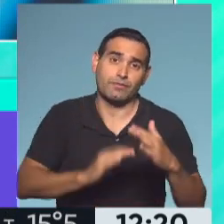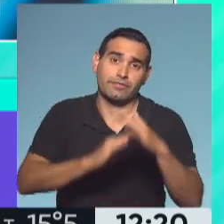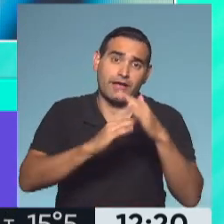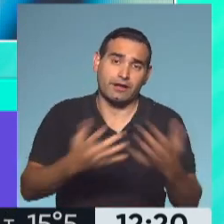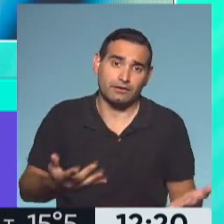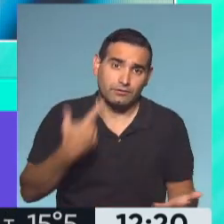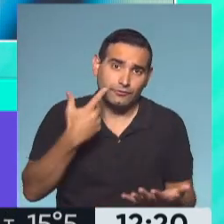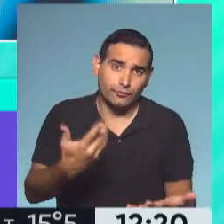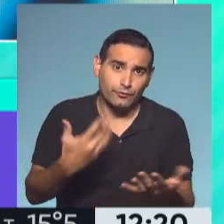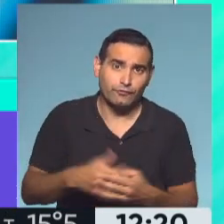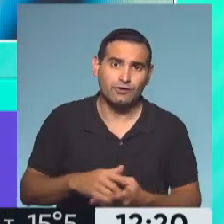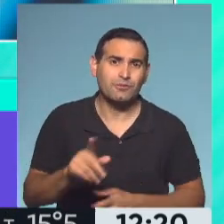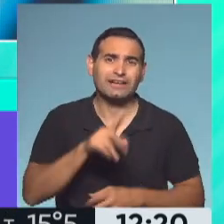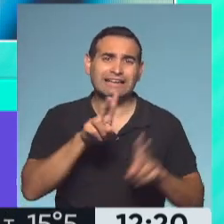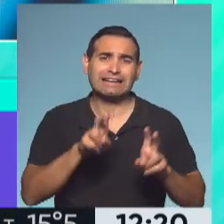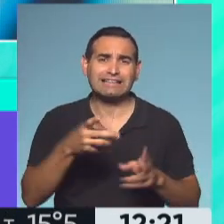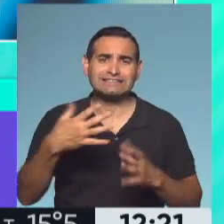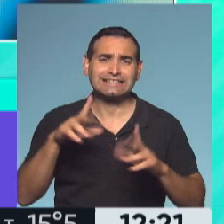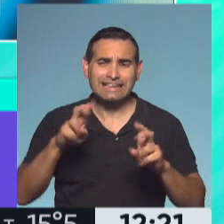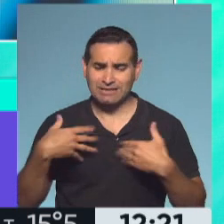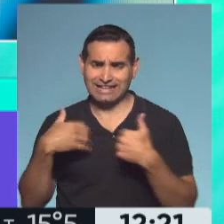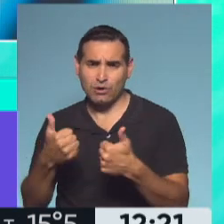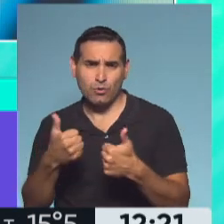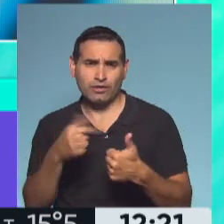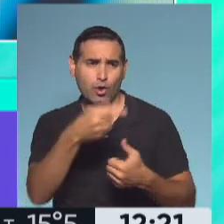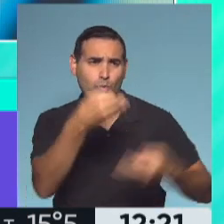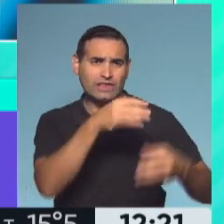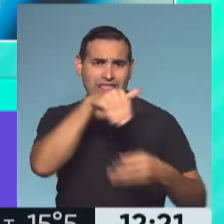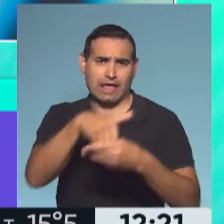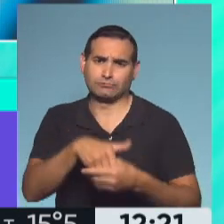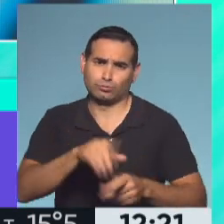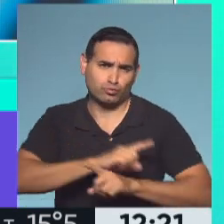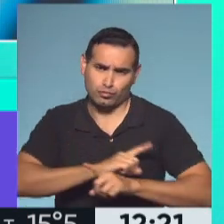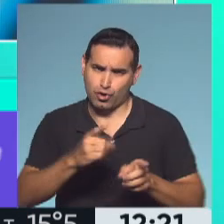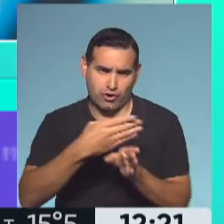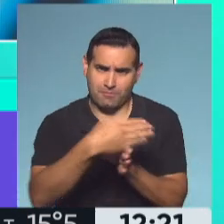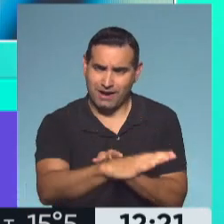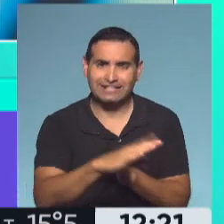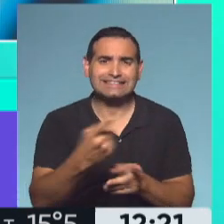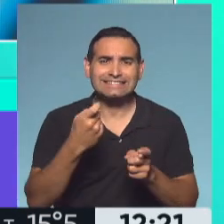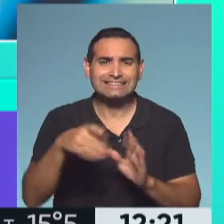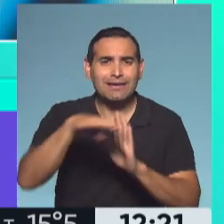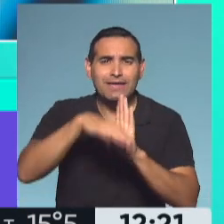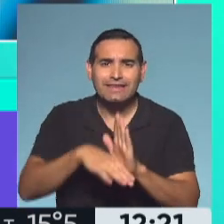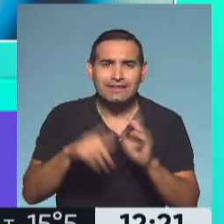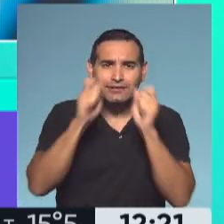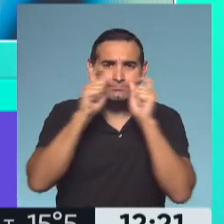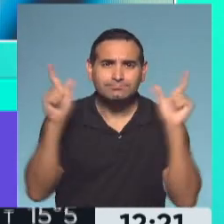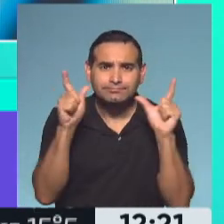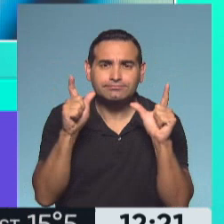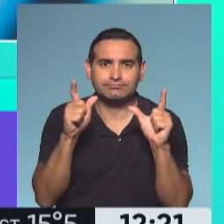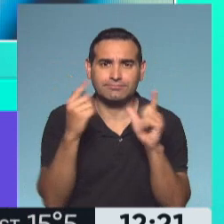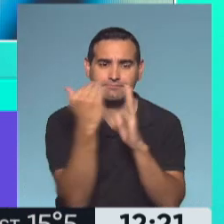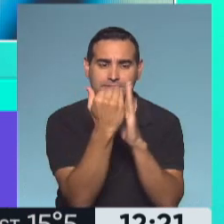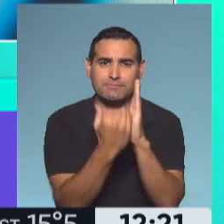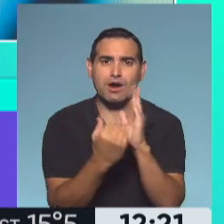O sea, no podemos judicializar lo sanitario, y tenemos que tener una medida concreta de alarma en la cual no haya